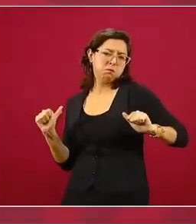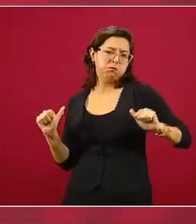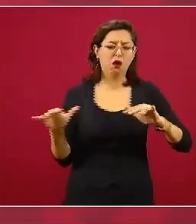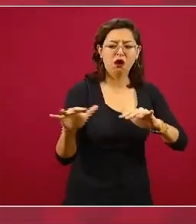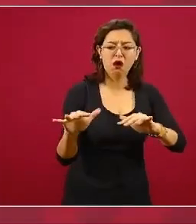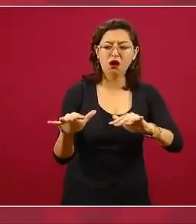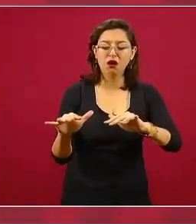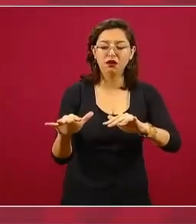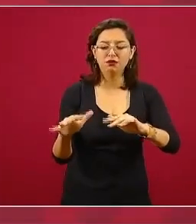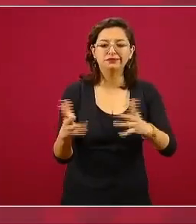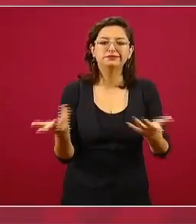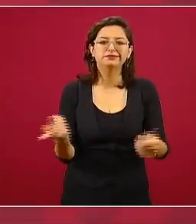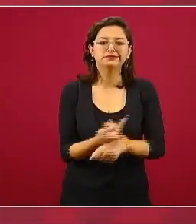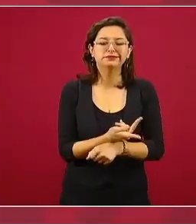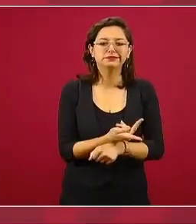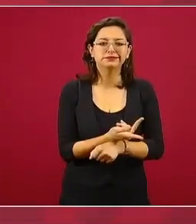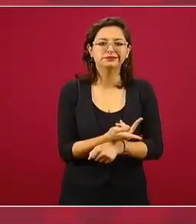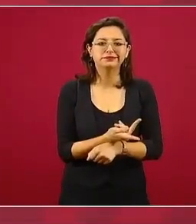y